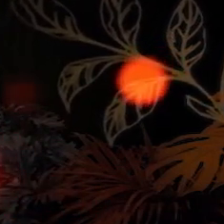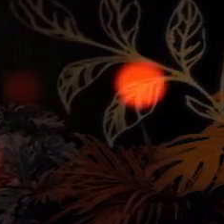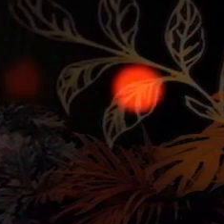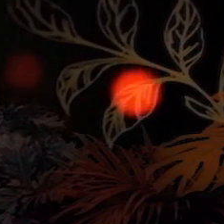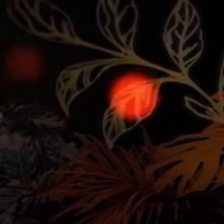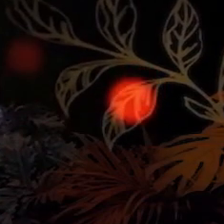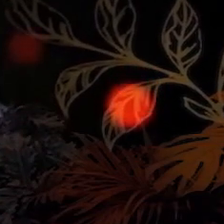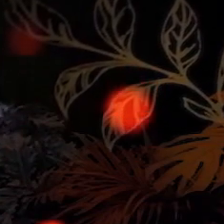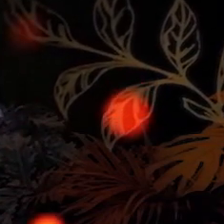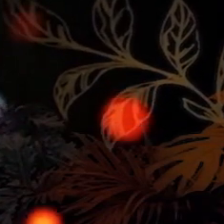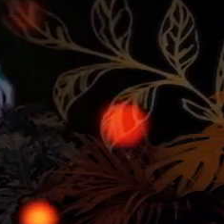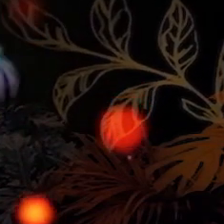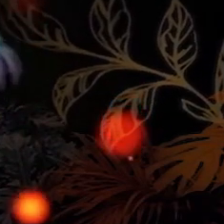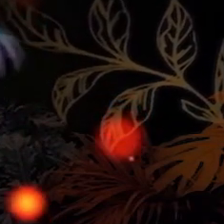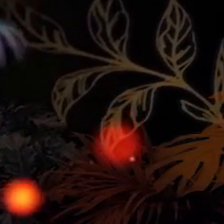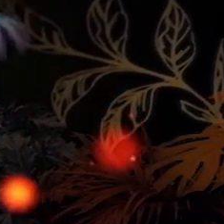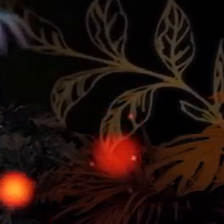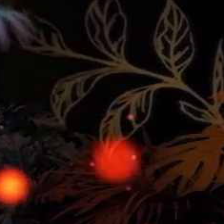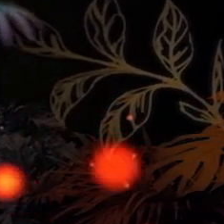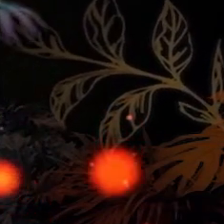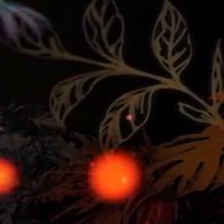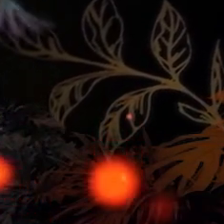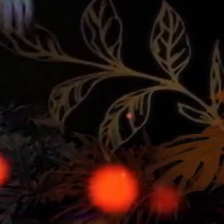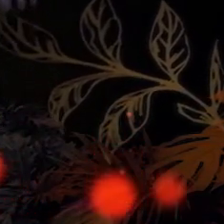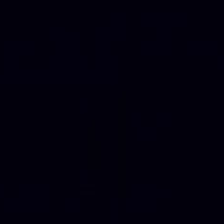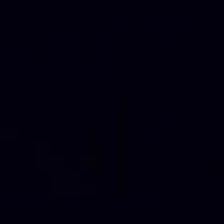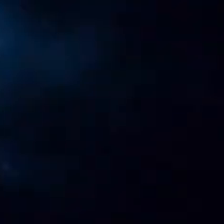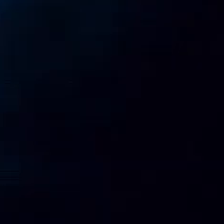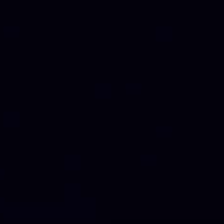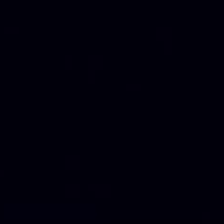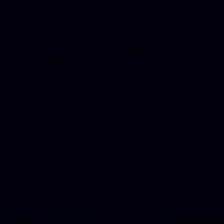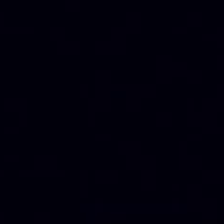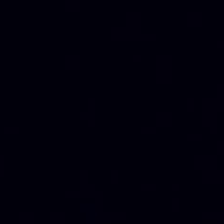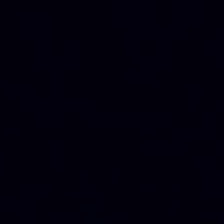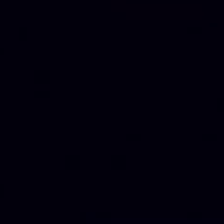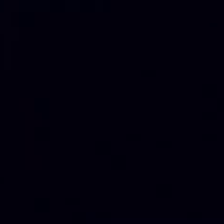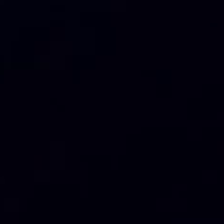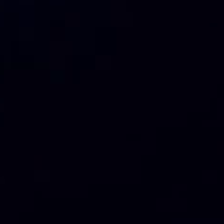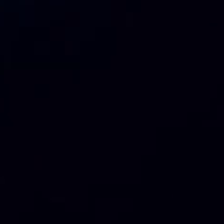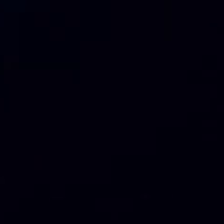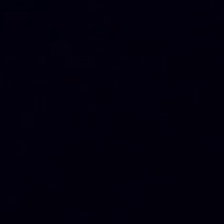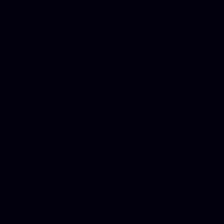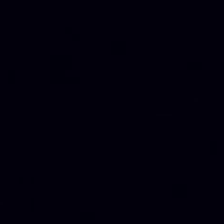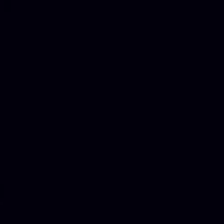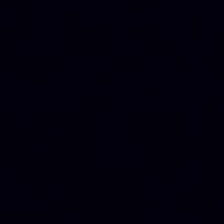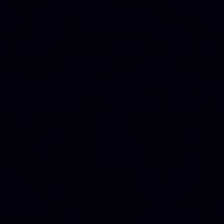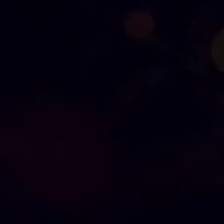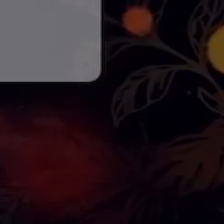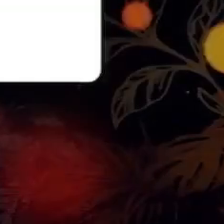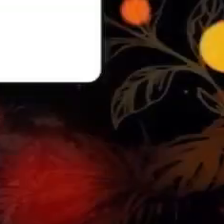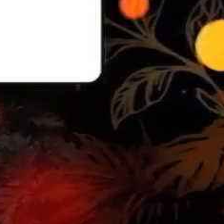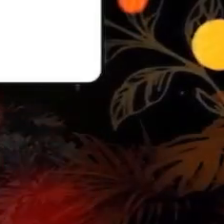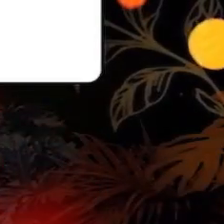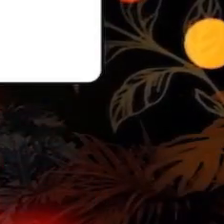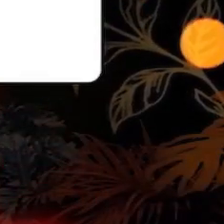expedición sonora el sábado a las 8 de la noche por 13 Costa Rica Televisión